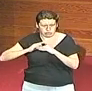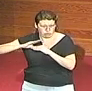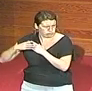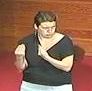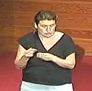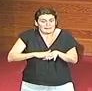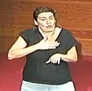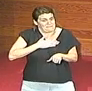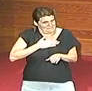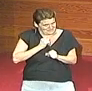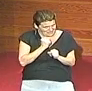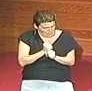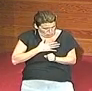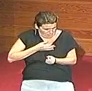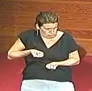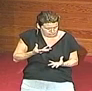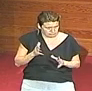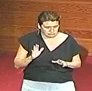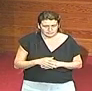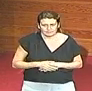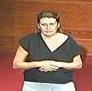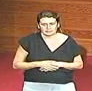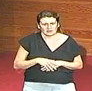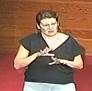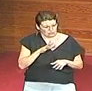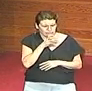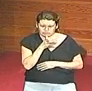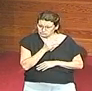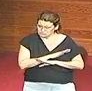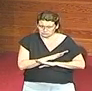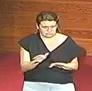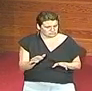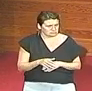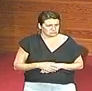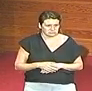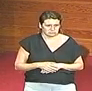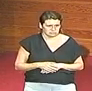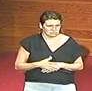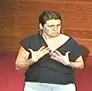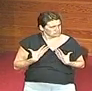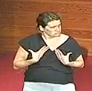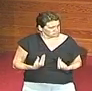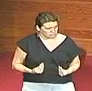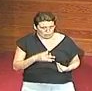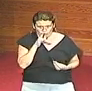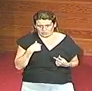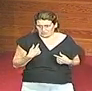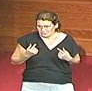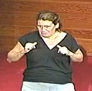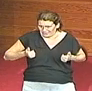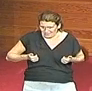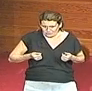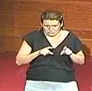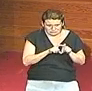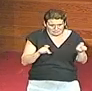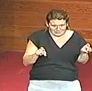yo os cuento de lo mío. Y fue muy dramático, porque empezaron a nutrirse las redacciones de junior